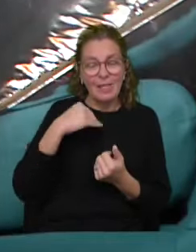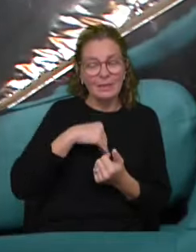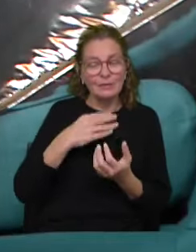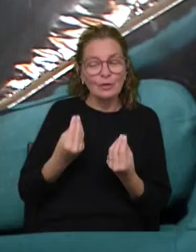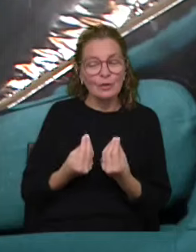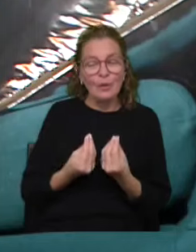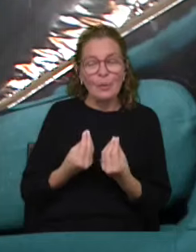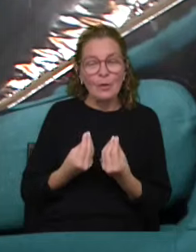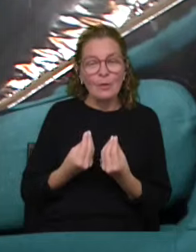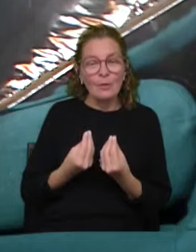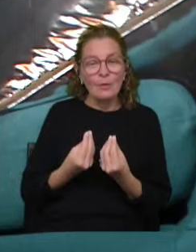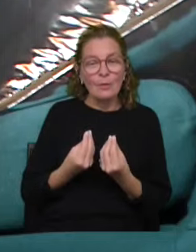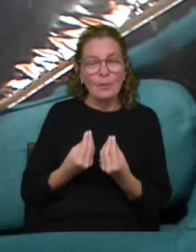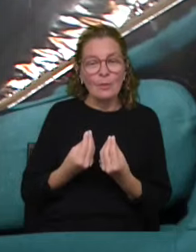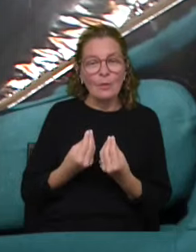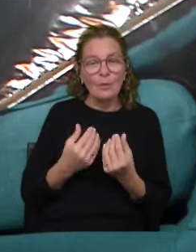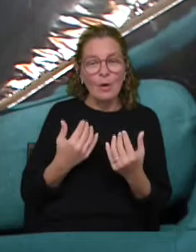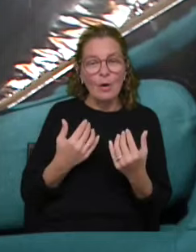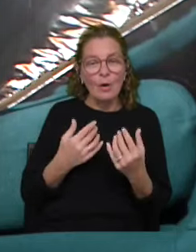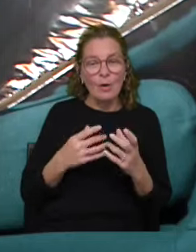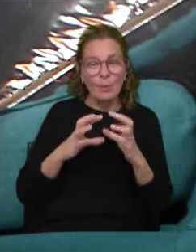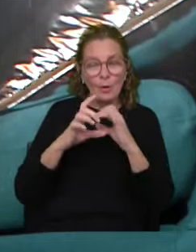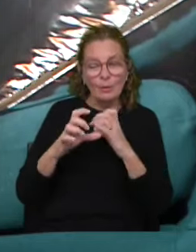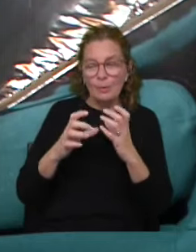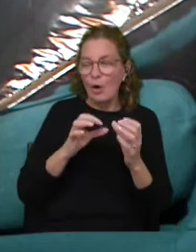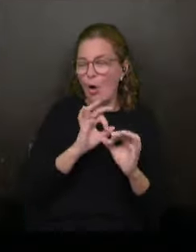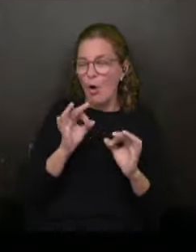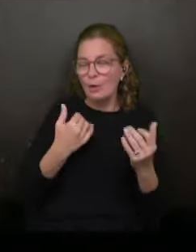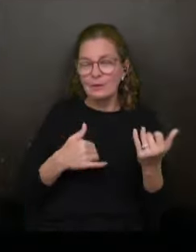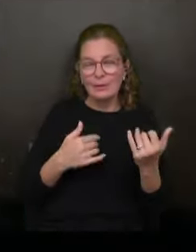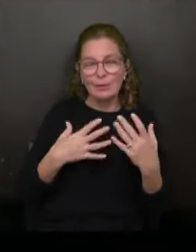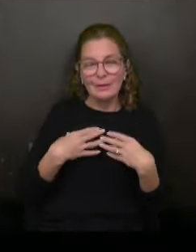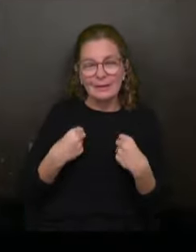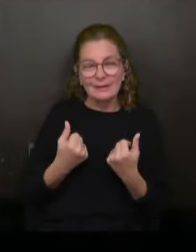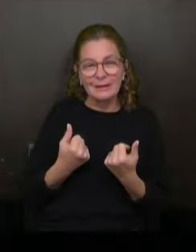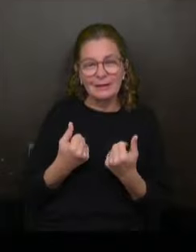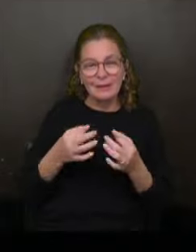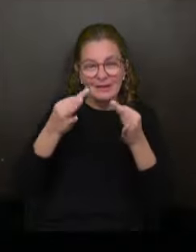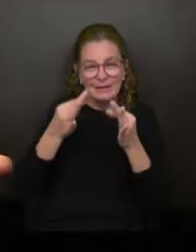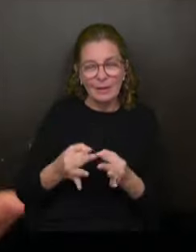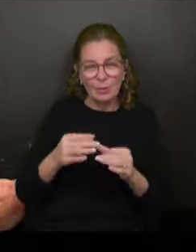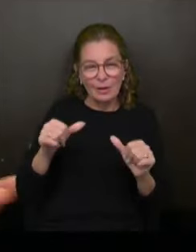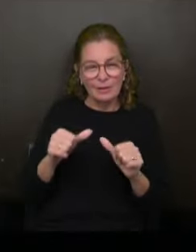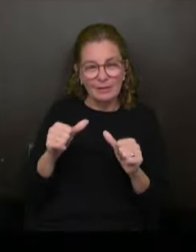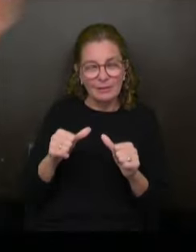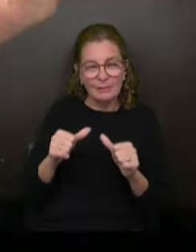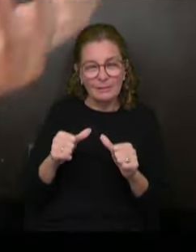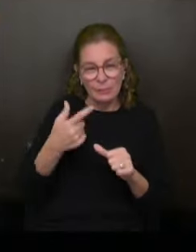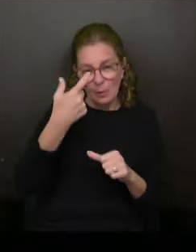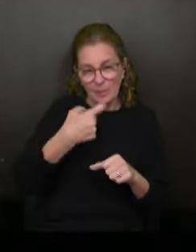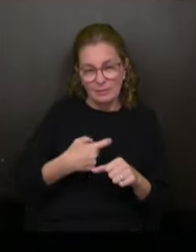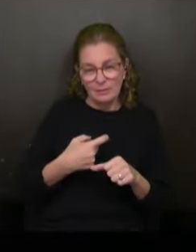individual con el instrumento con sentirse seguro de lo que está haciendo, ¿viste? Que como